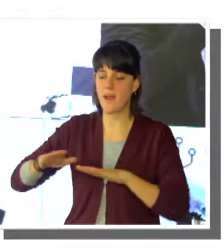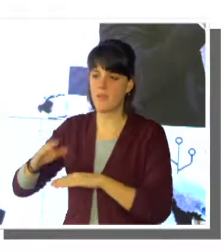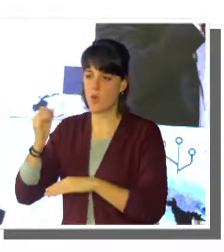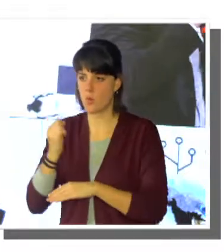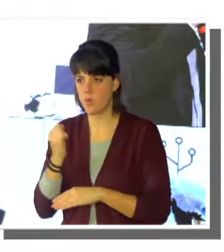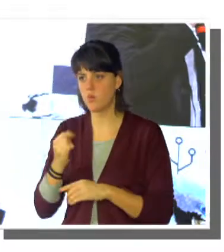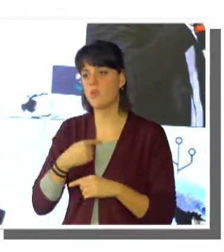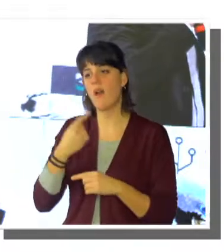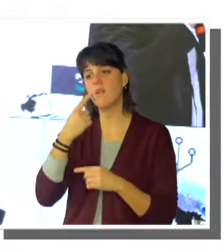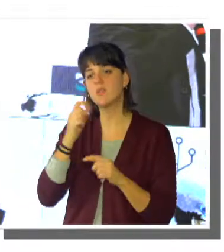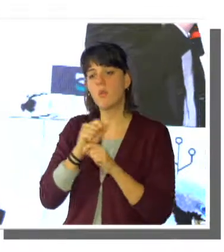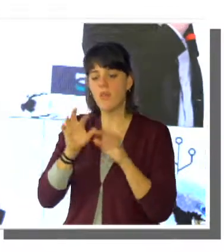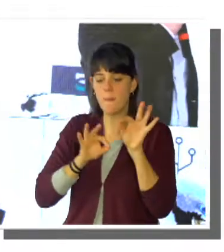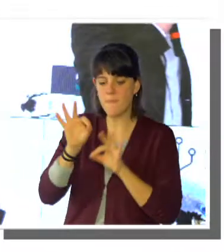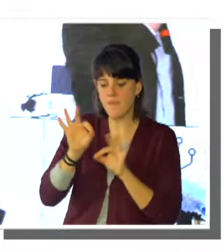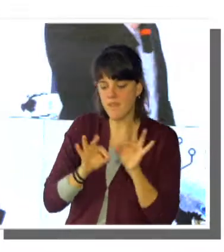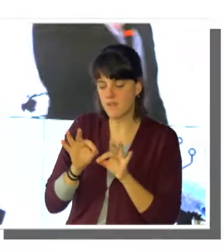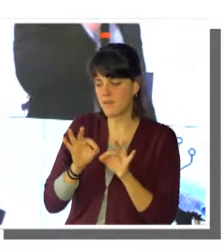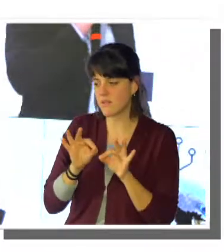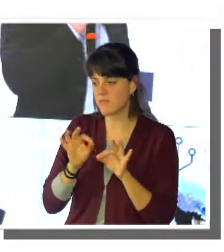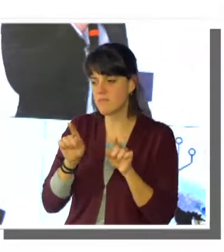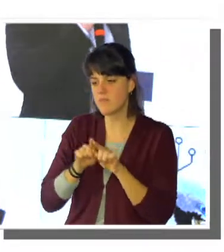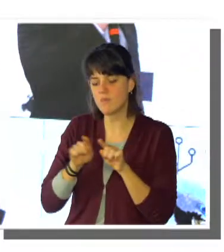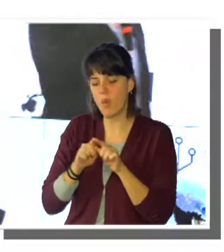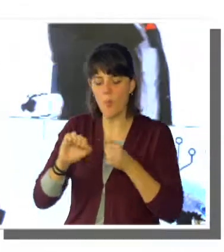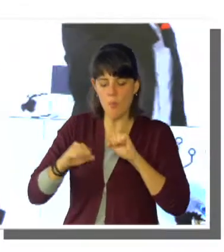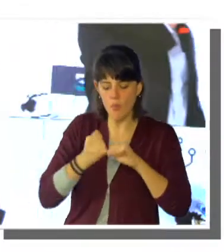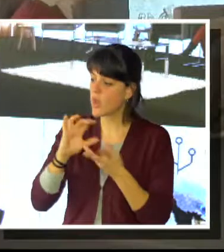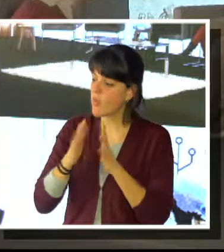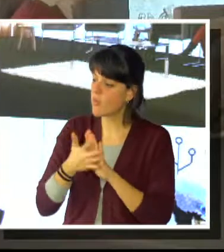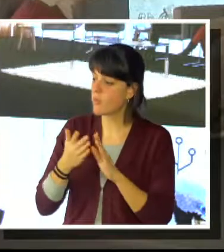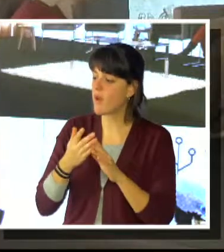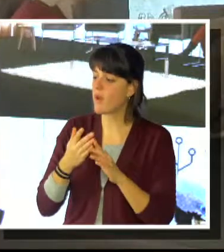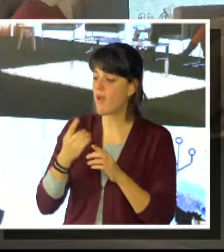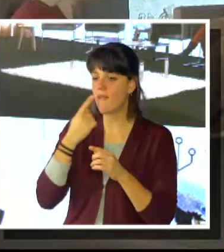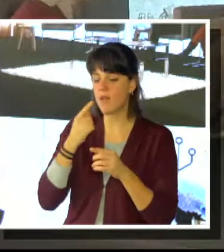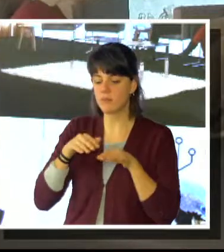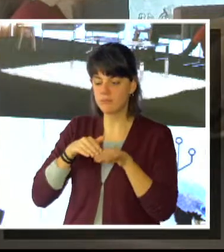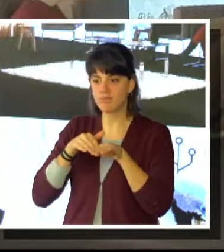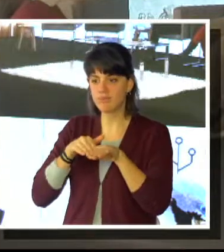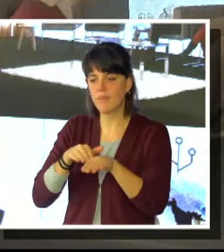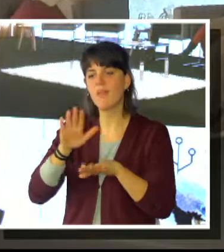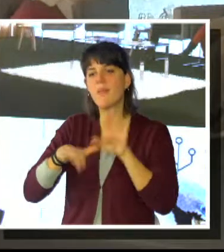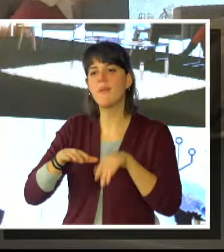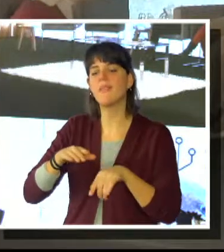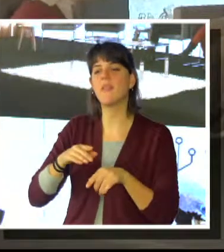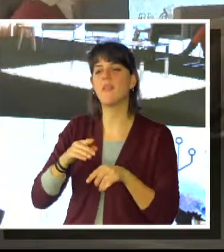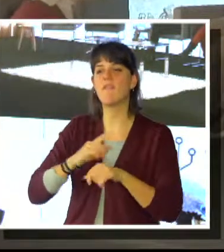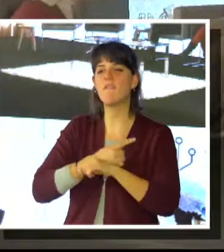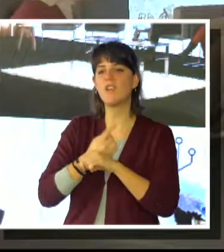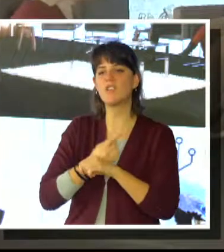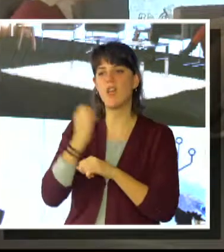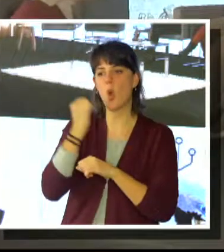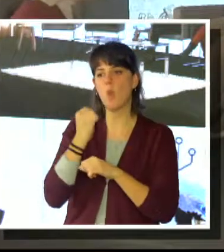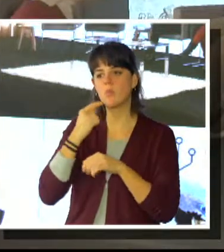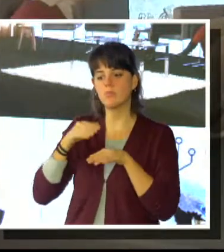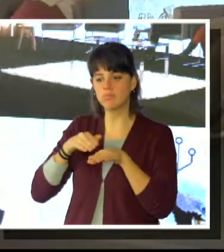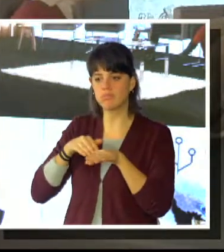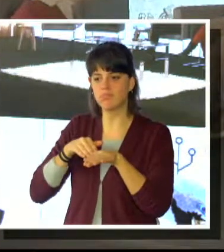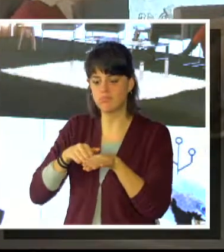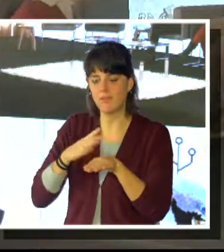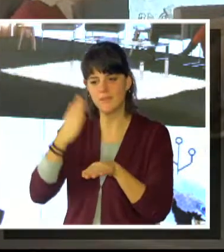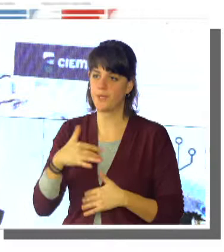cantidad. Y finalmente agregar que este mismo procedimiento se puede aplicar